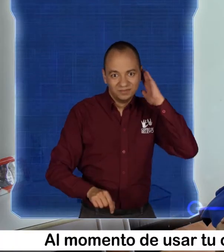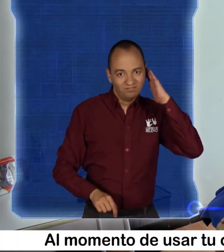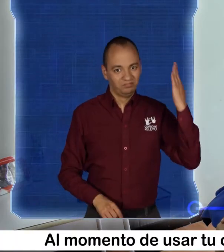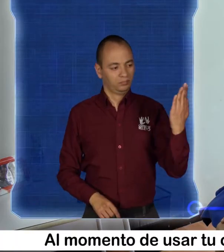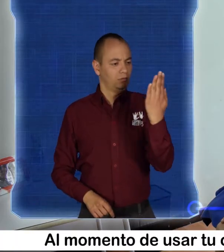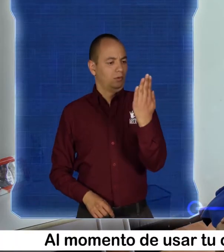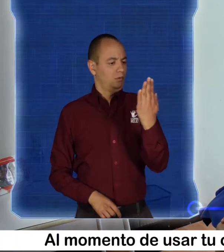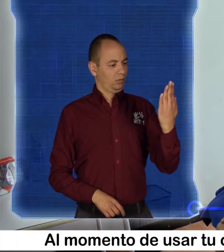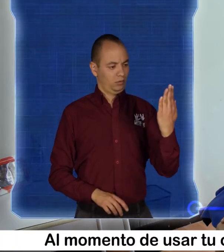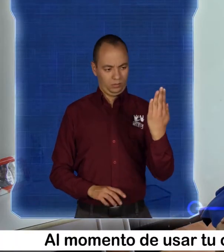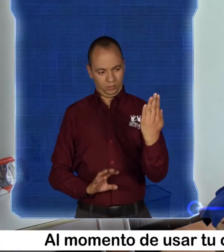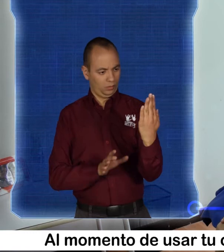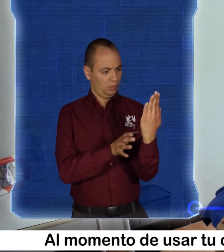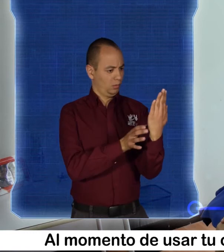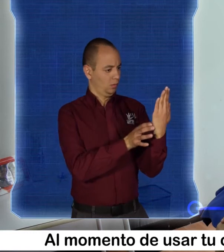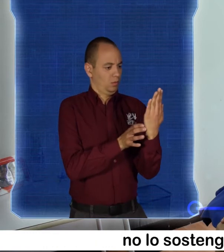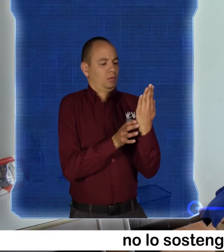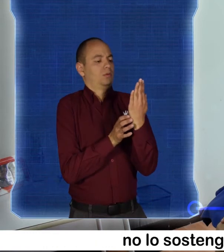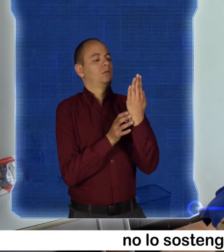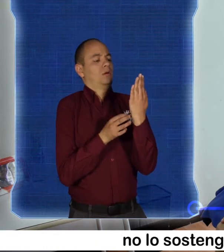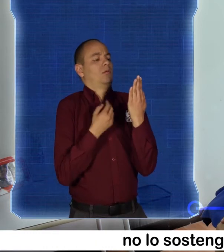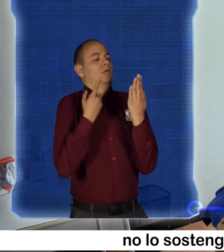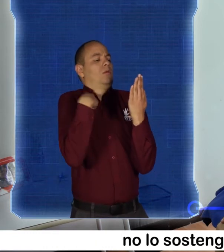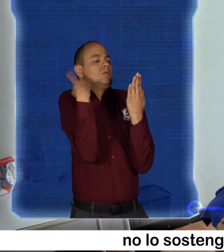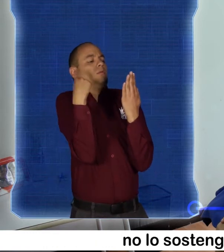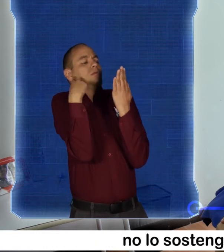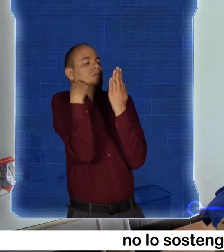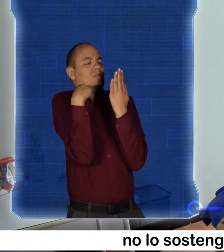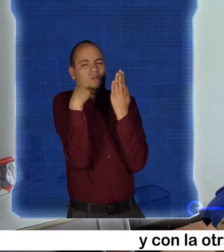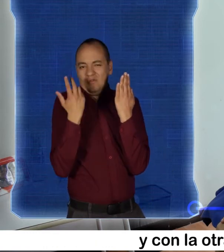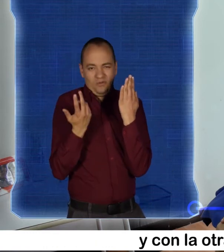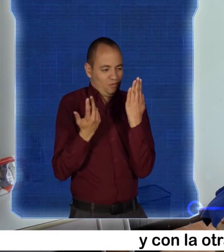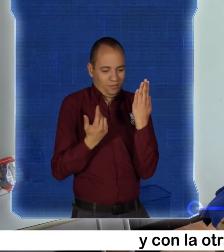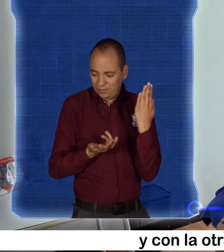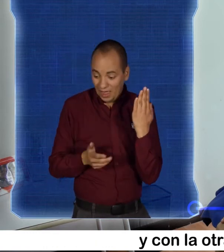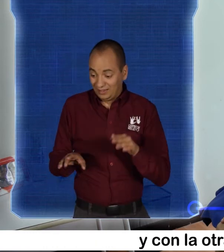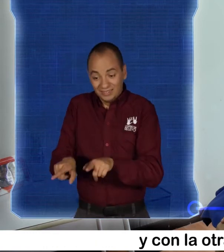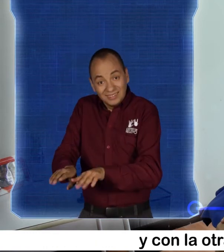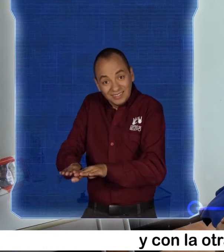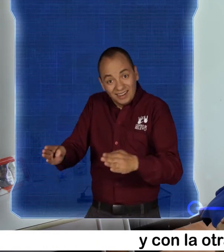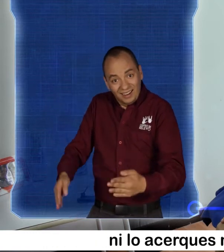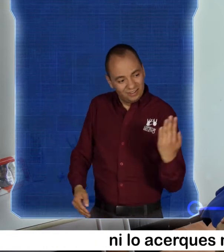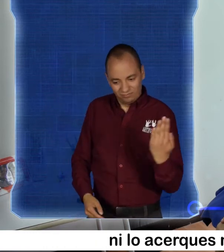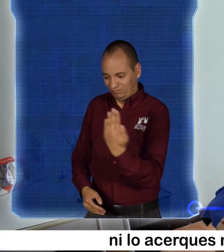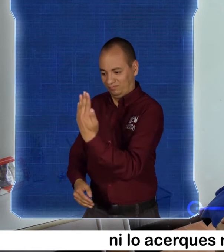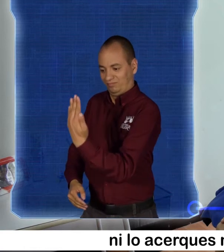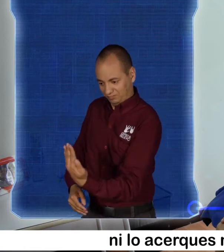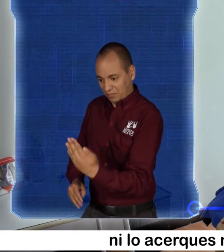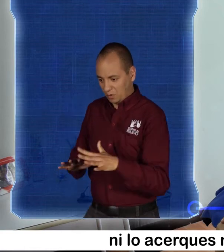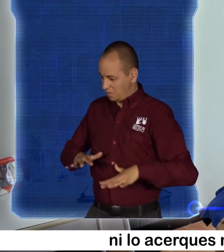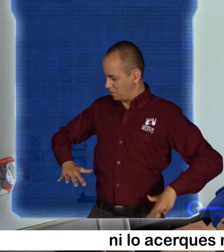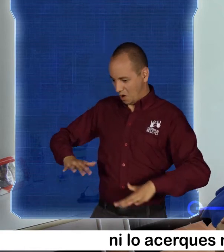Al momento de usar tu celular para grabar el video, no lo sostengas con una mano y con la otra hagas señas, ni lo